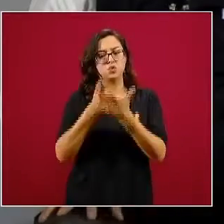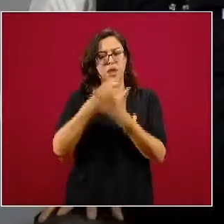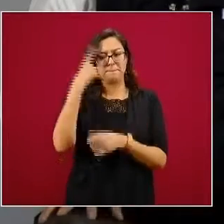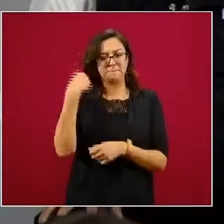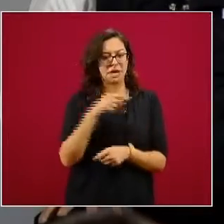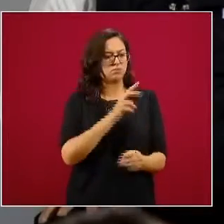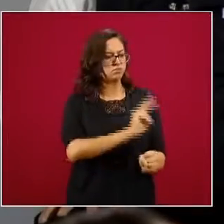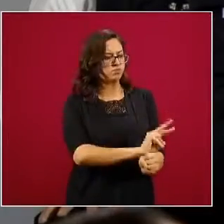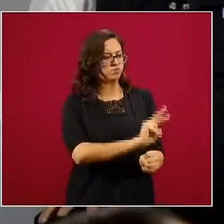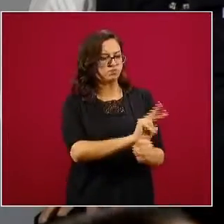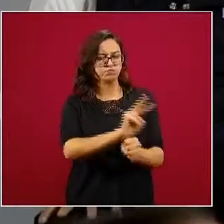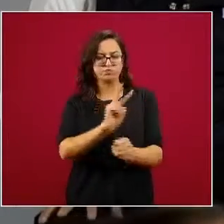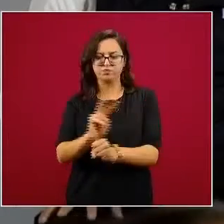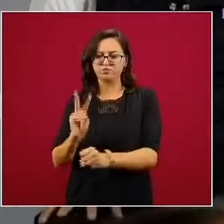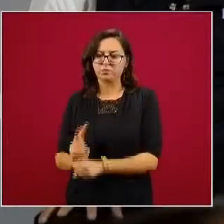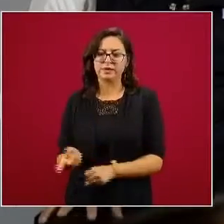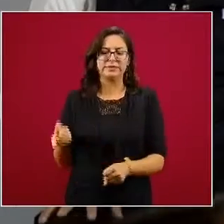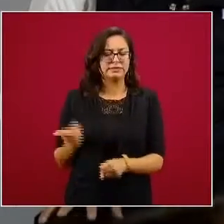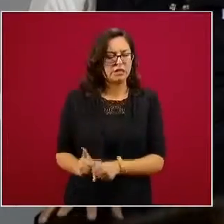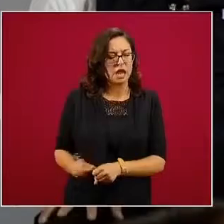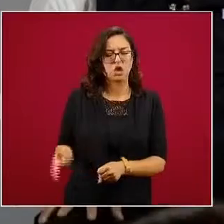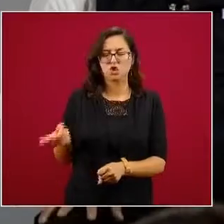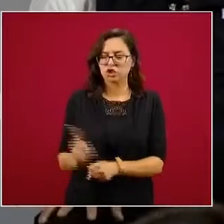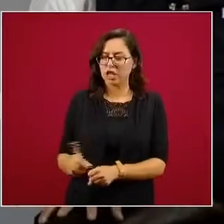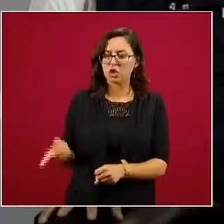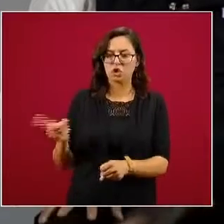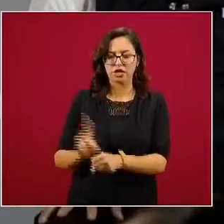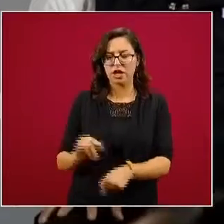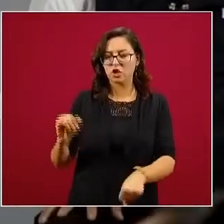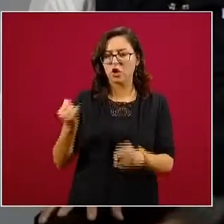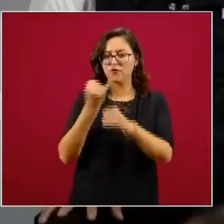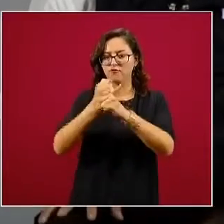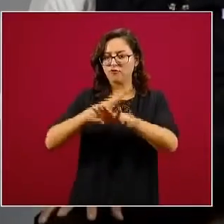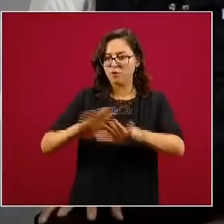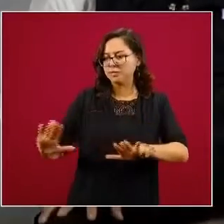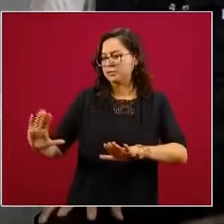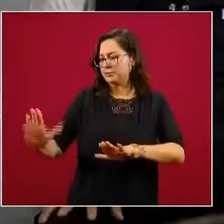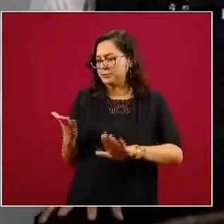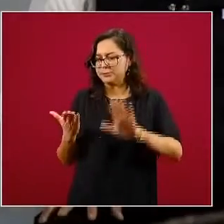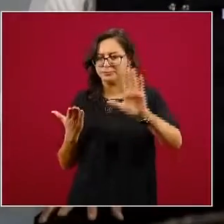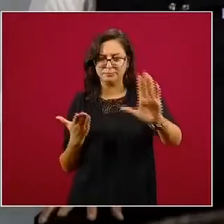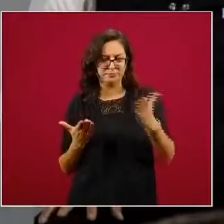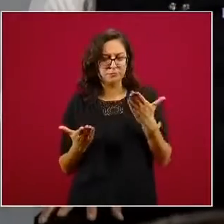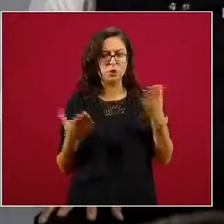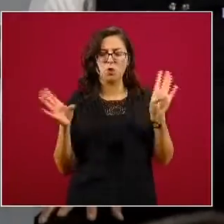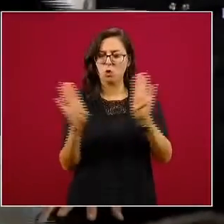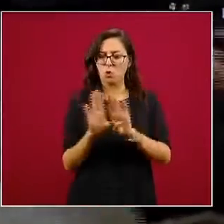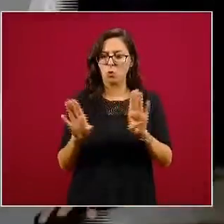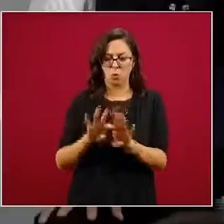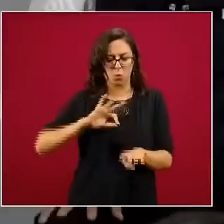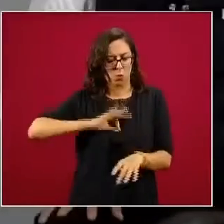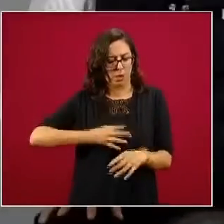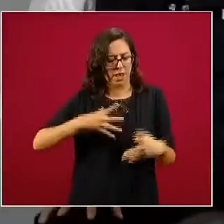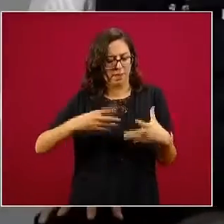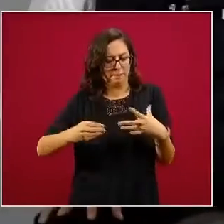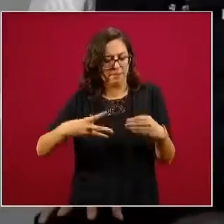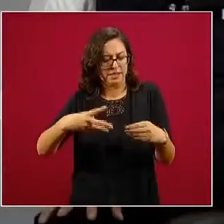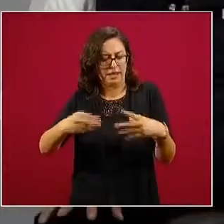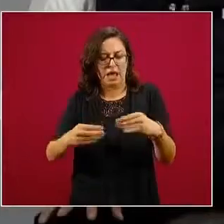detiene, seguimos creciendo. Nuestra meta es llegar a cerca de 450 camas del Seguro